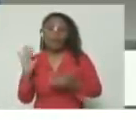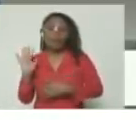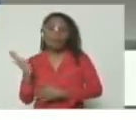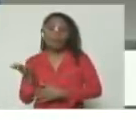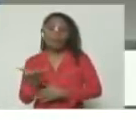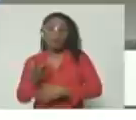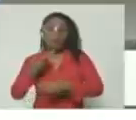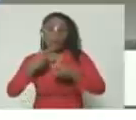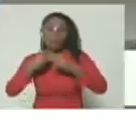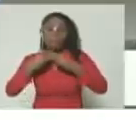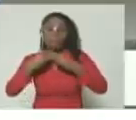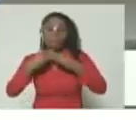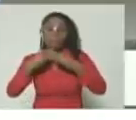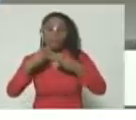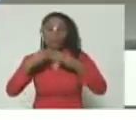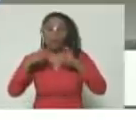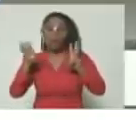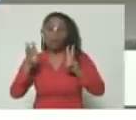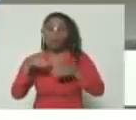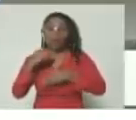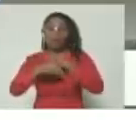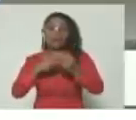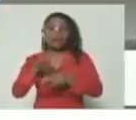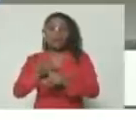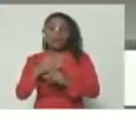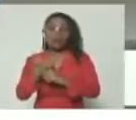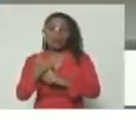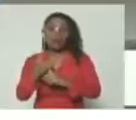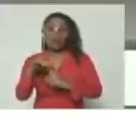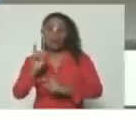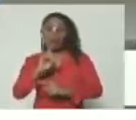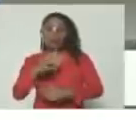públicos para llevar una situación inmanejable